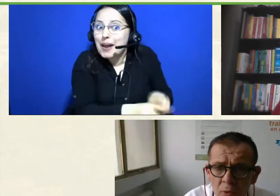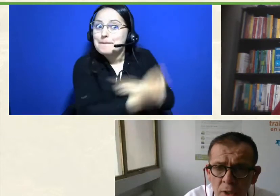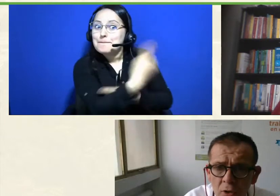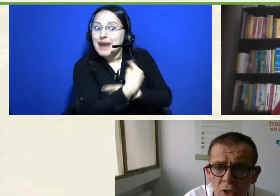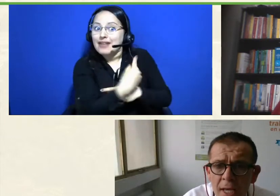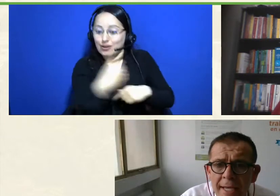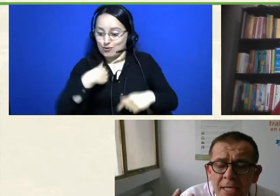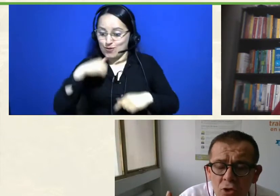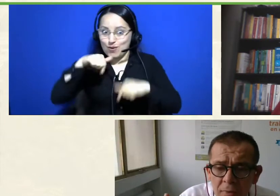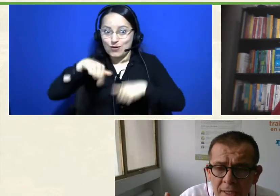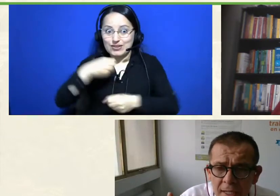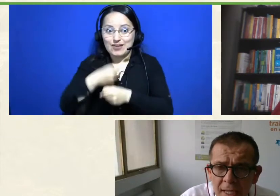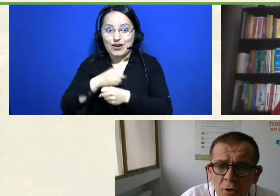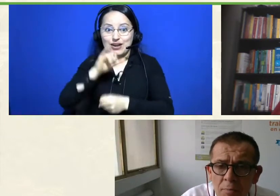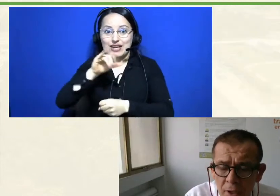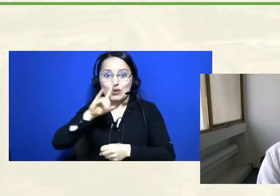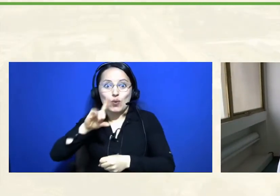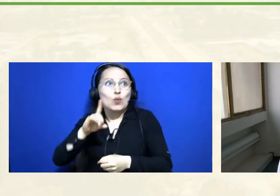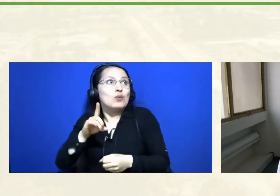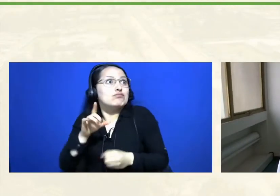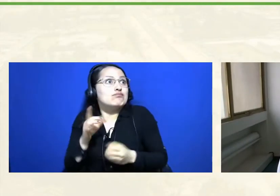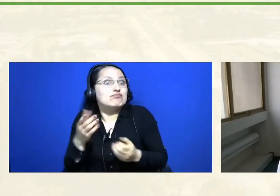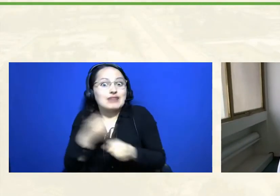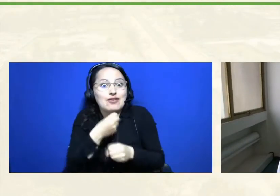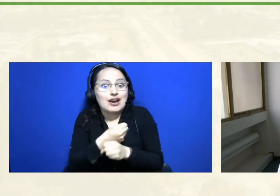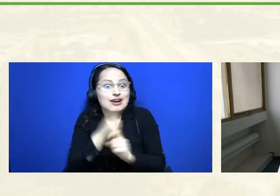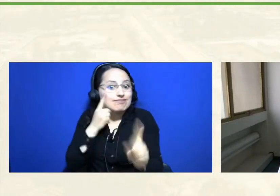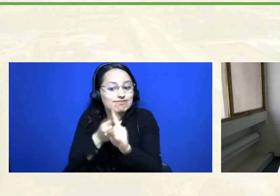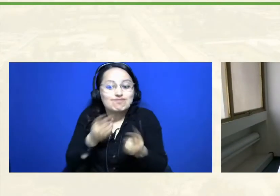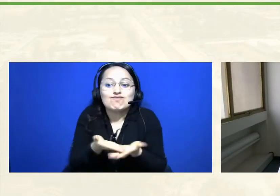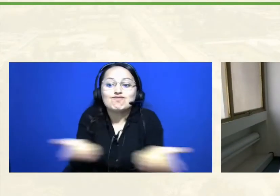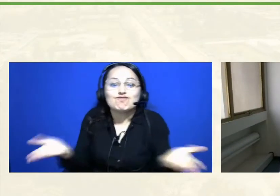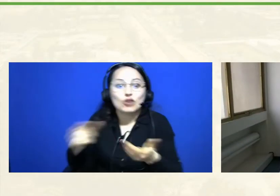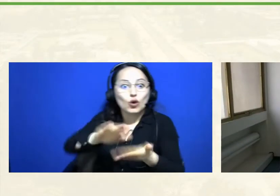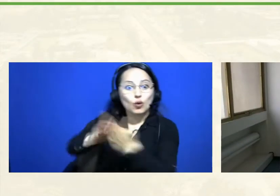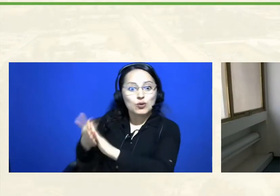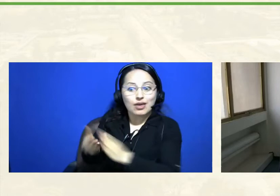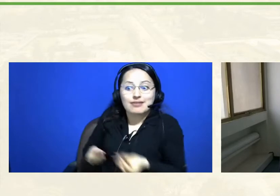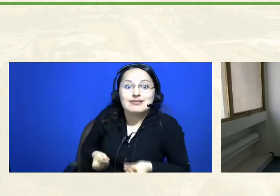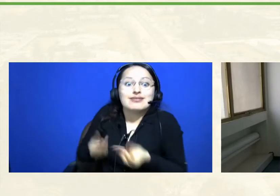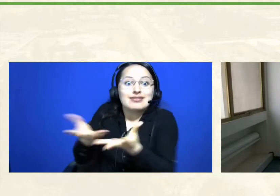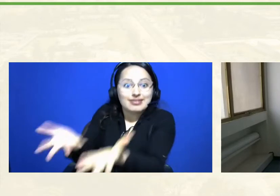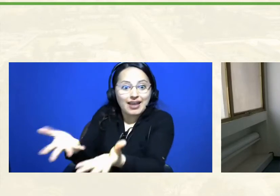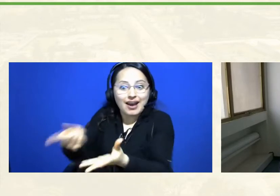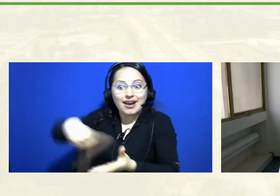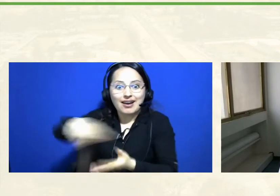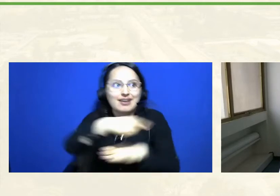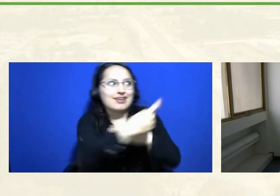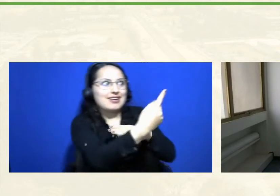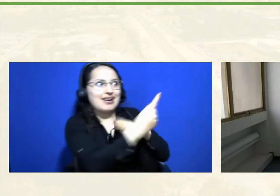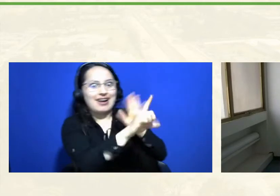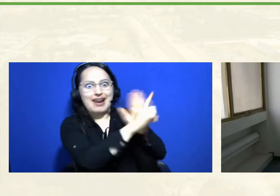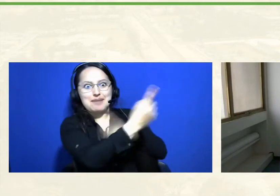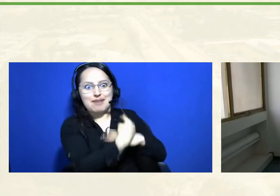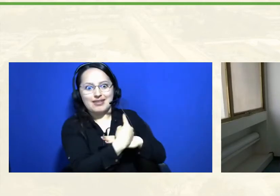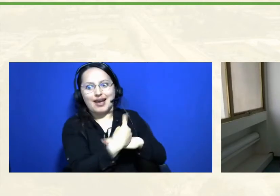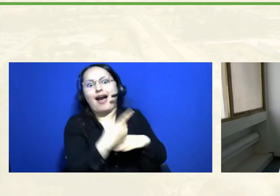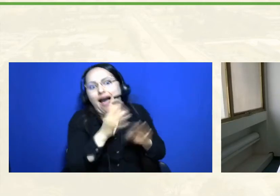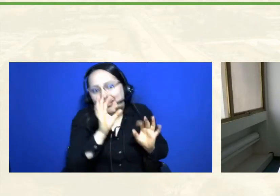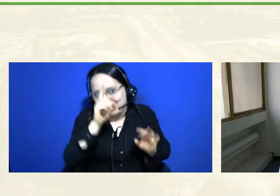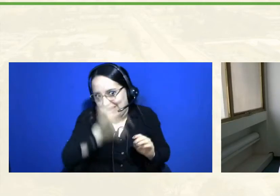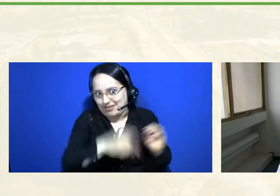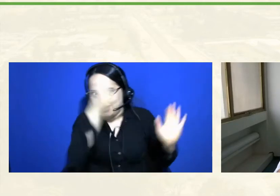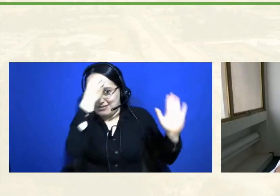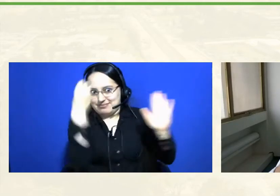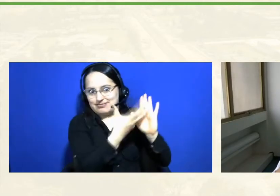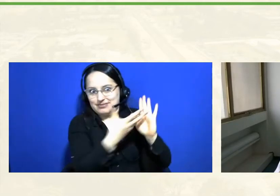servidores públicos, instrumentalizarlo y ponerlo al servicio de la comunidad, porque realmente pues ese es un mandato de ley. Es un desafío, ni más faltaba,